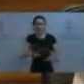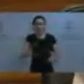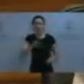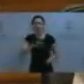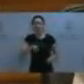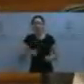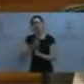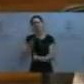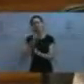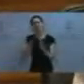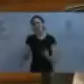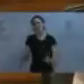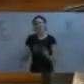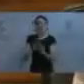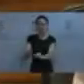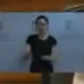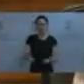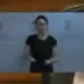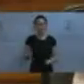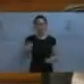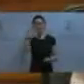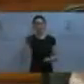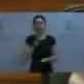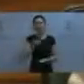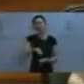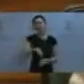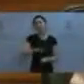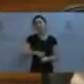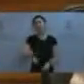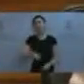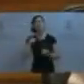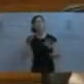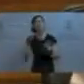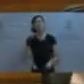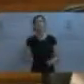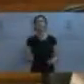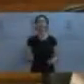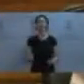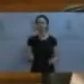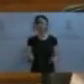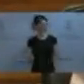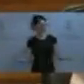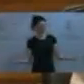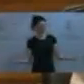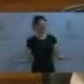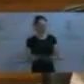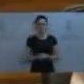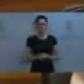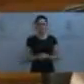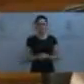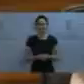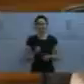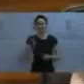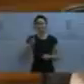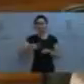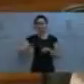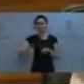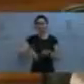autónomas. Ya no creo que nosotros estemos aquí para desperdiciar fondos. Y mire, le voy a decir otra cosa. La